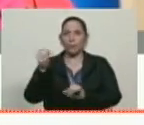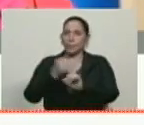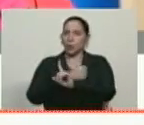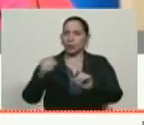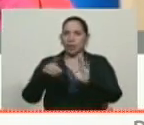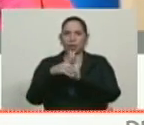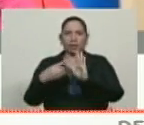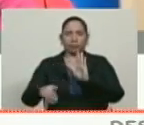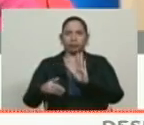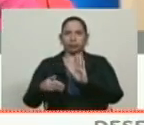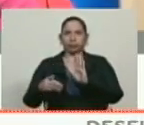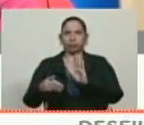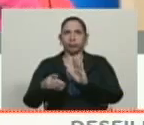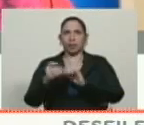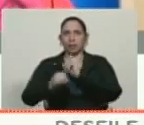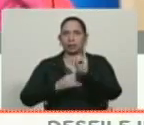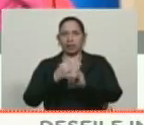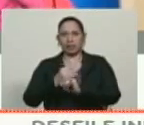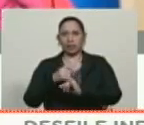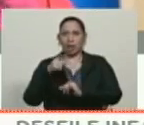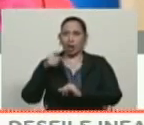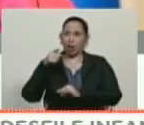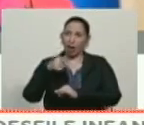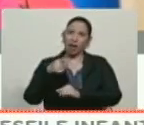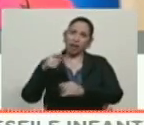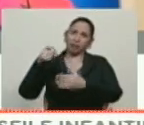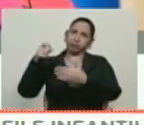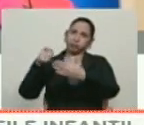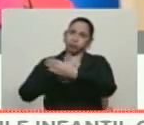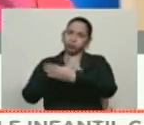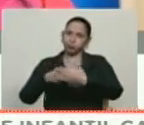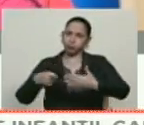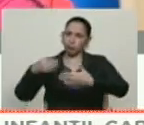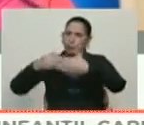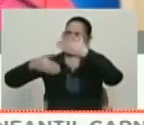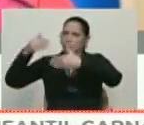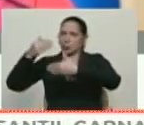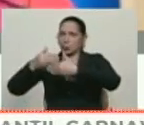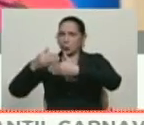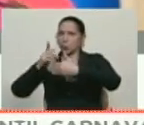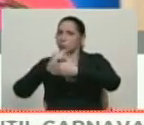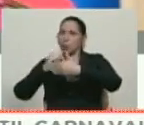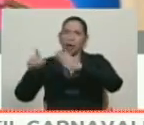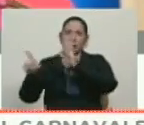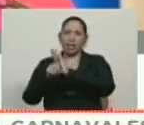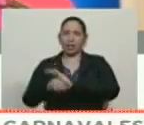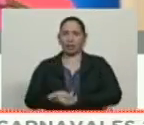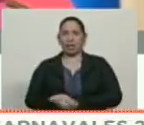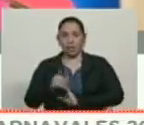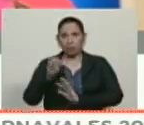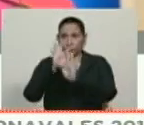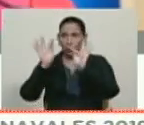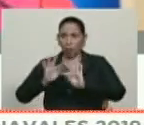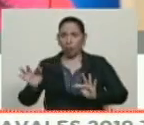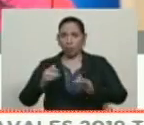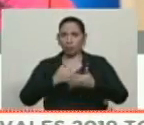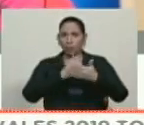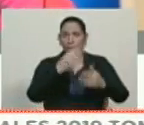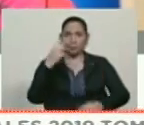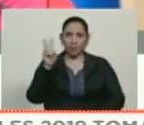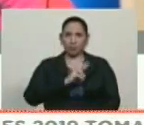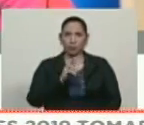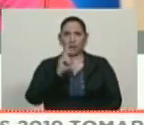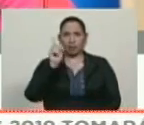estas sanciones unilaterales y arbitrarias, e ilícitas e ilegítimas. Es una forma de ayudar a Venezuela. Hemos dicho